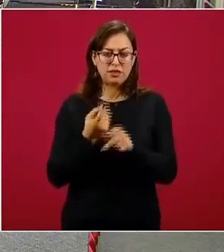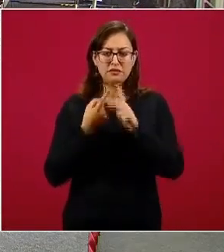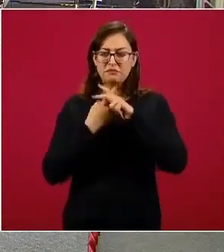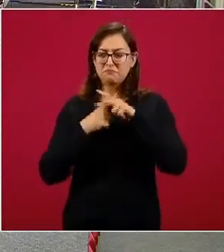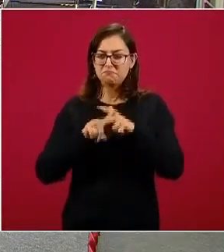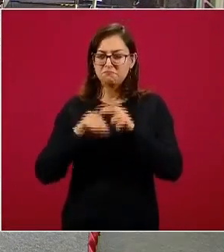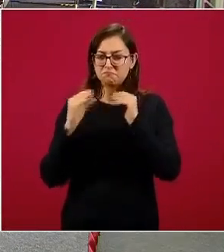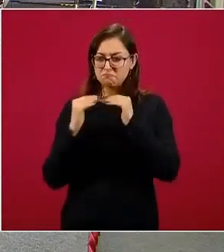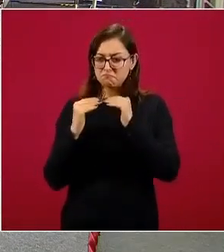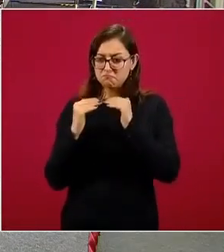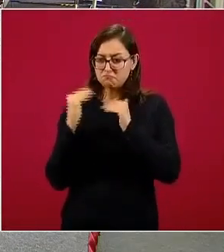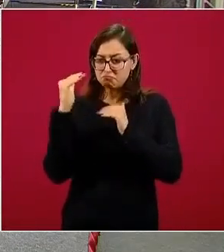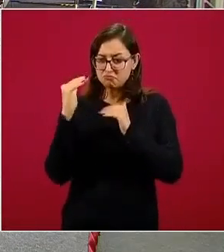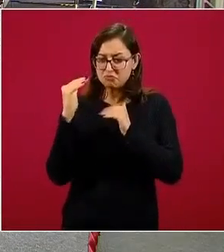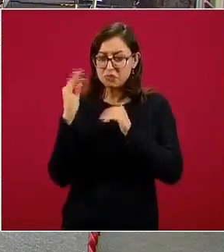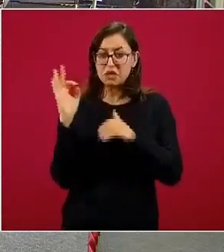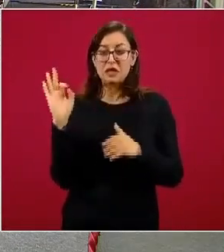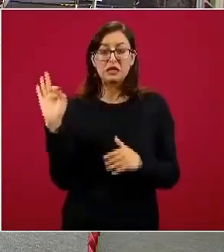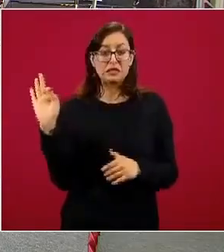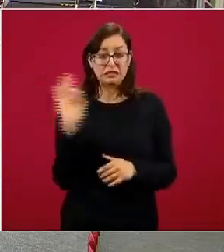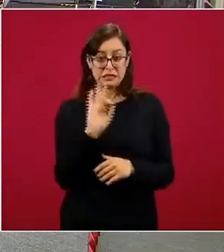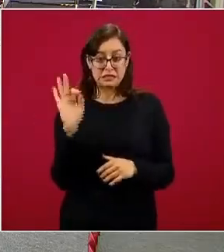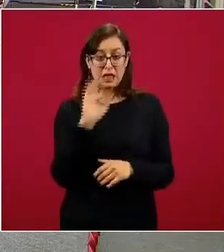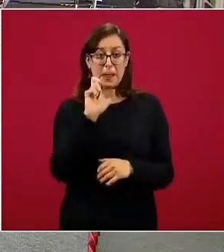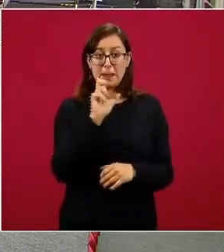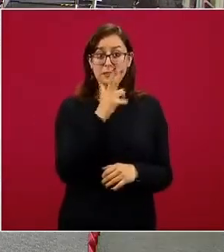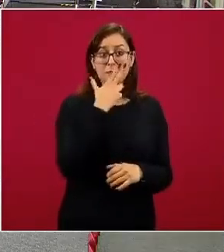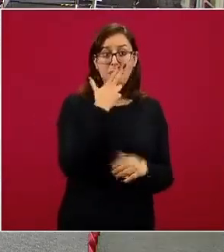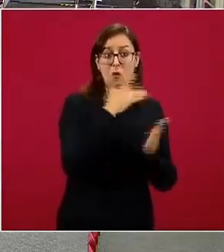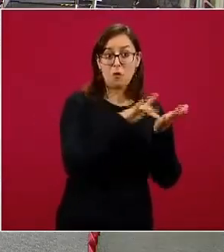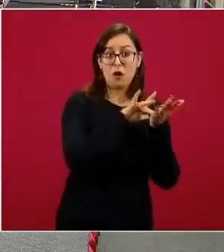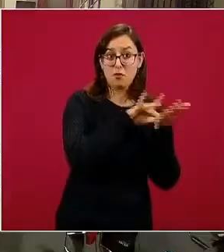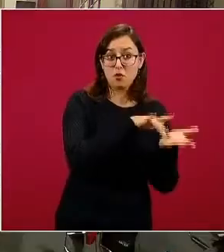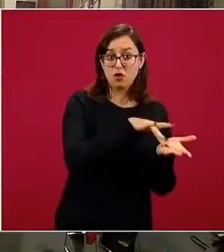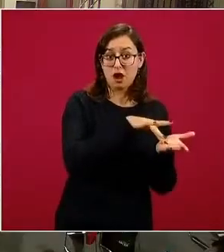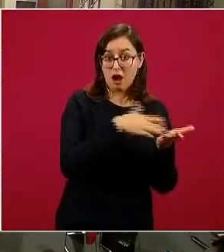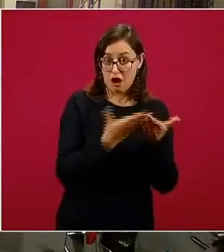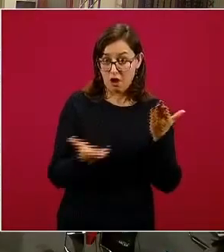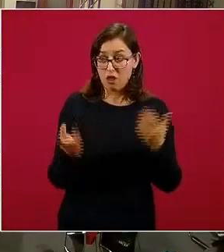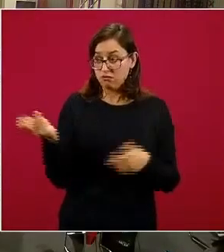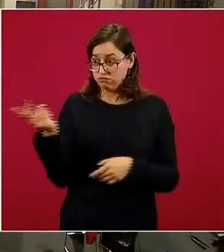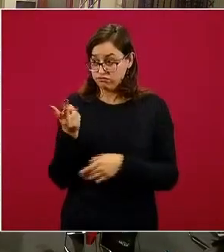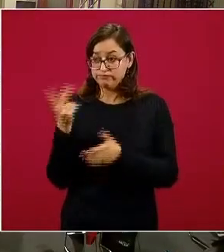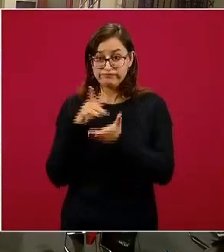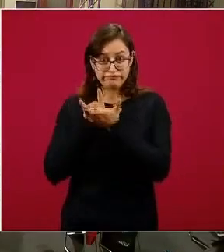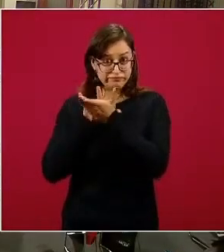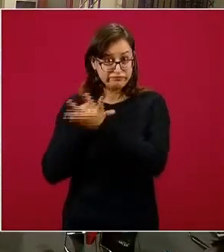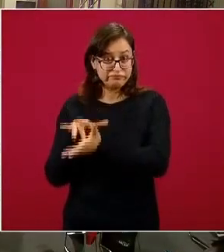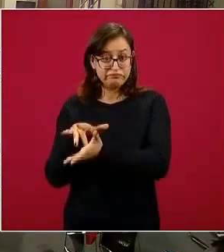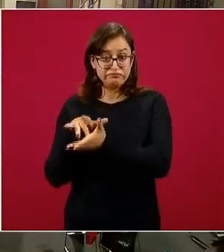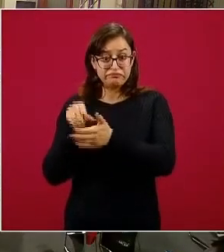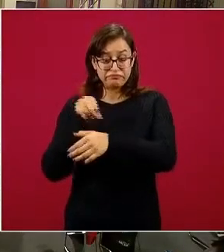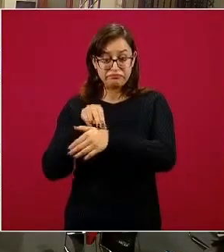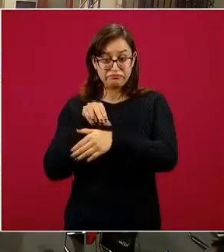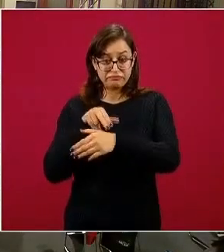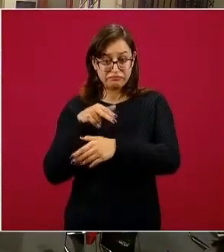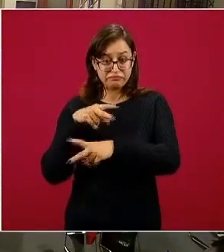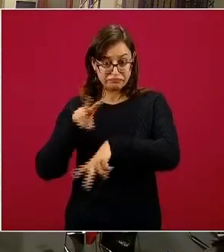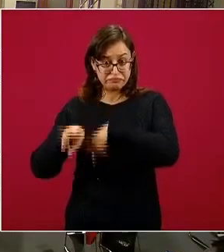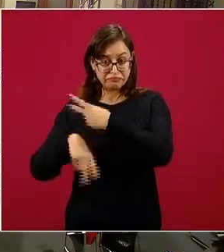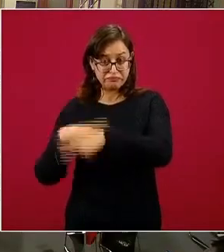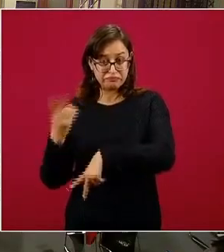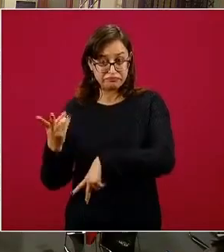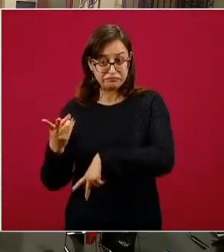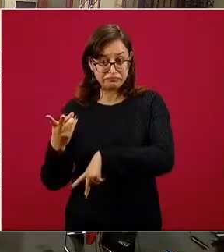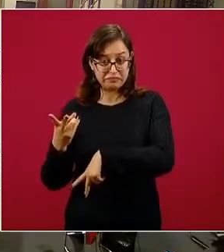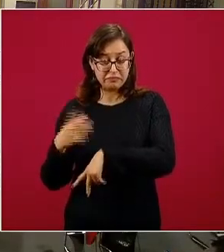¿Se puede replicar lo mismo que se hizo para Chihuahua, de llevar equipo, llevar especialistas y todo eso? Y en el